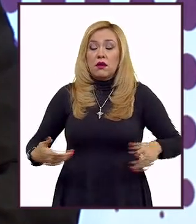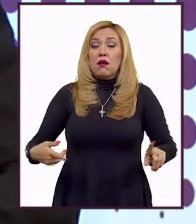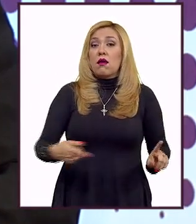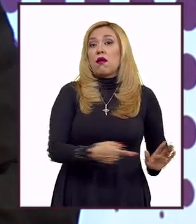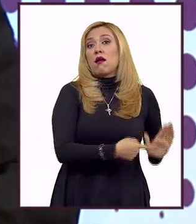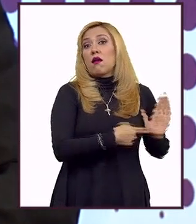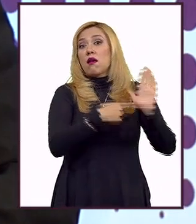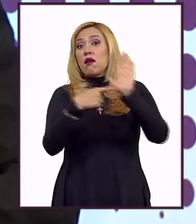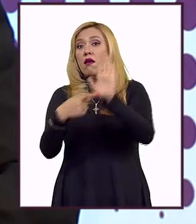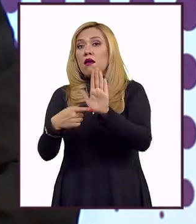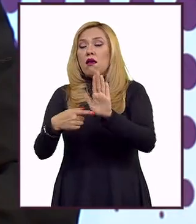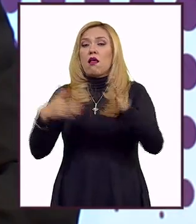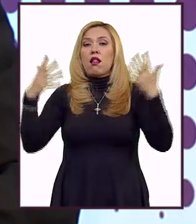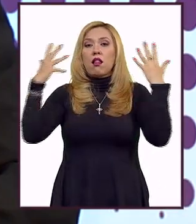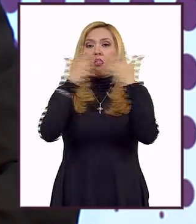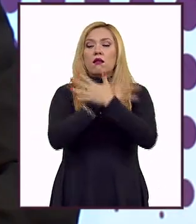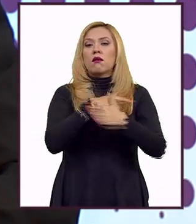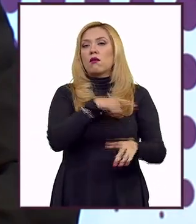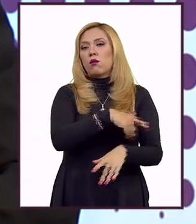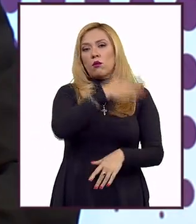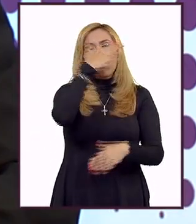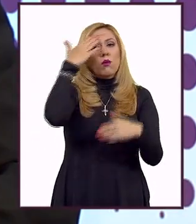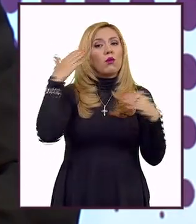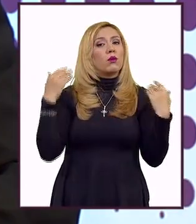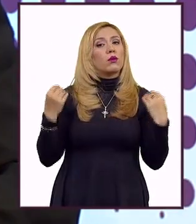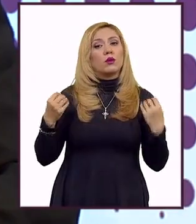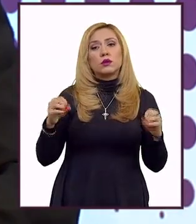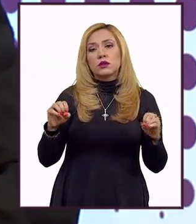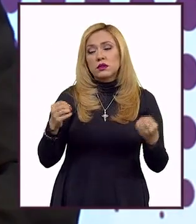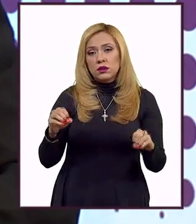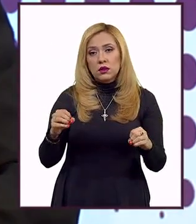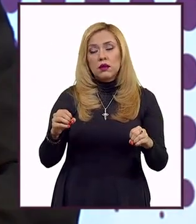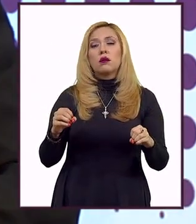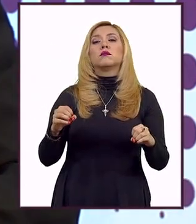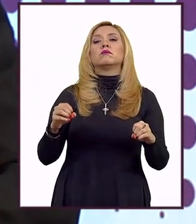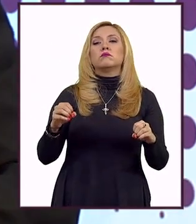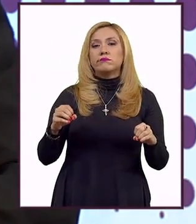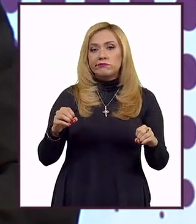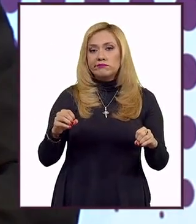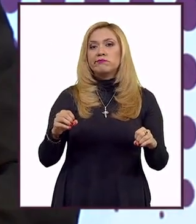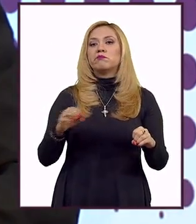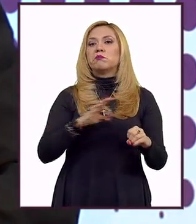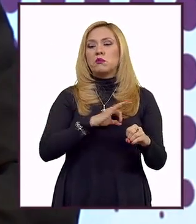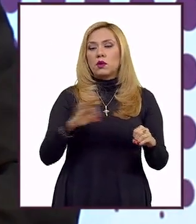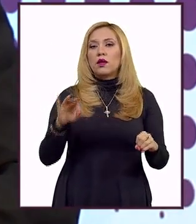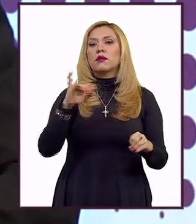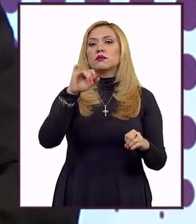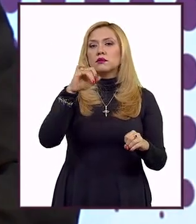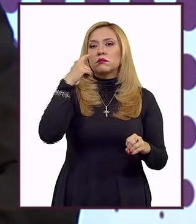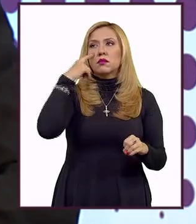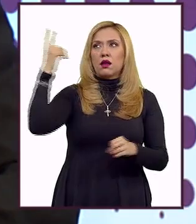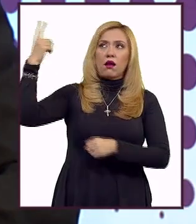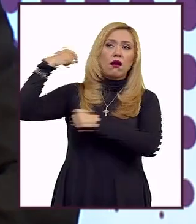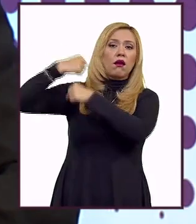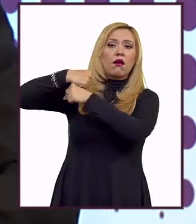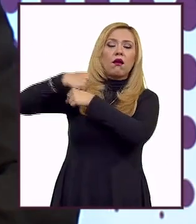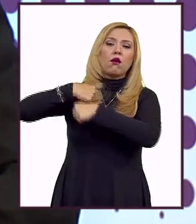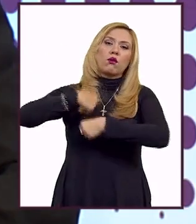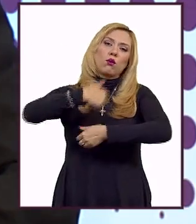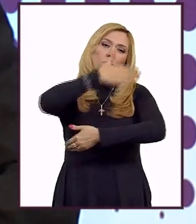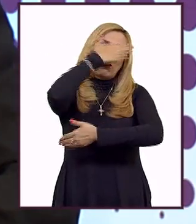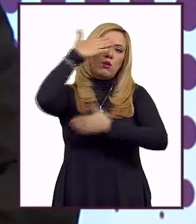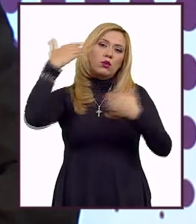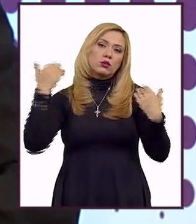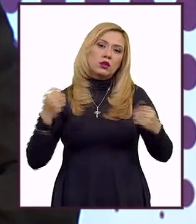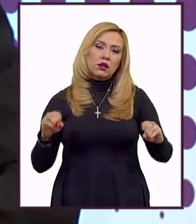se enfrenta a un reconocimiento de inocencia que dice que se puede obtener el reconocimiento de inocencia si se demuestra la tortura, ¿no? Entonces,